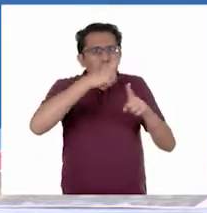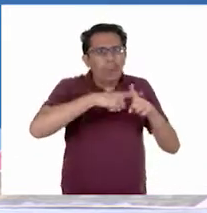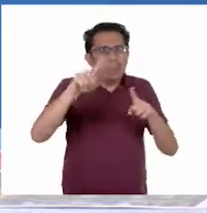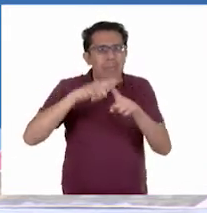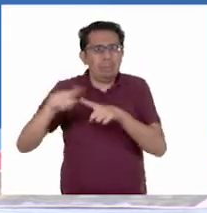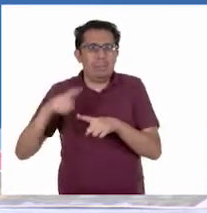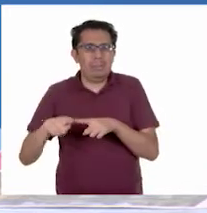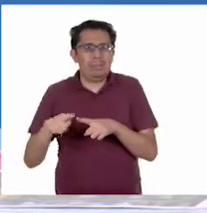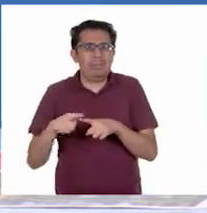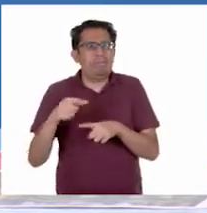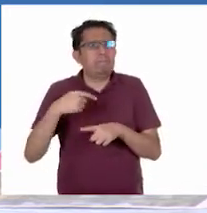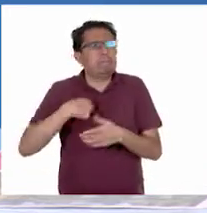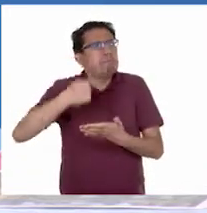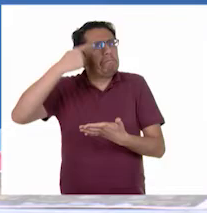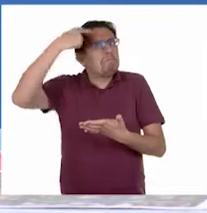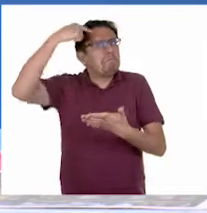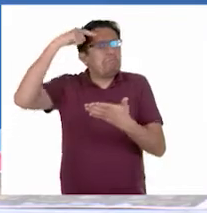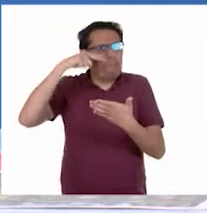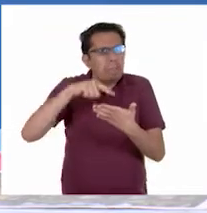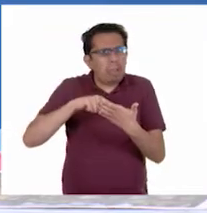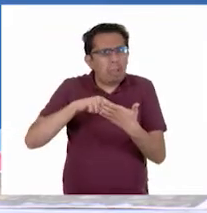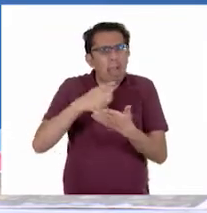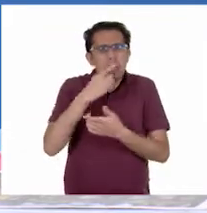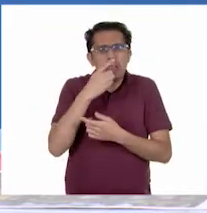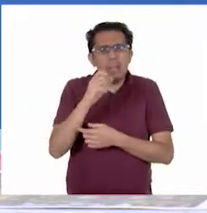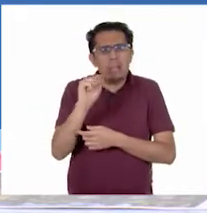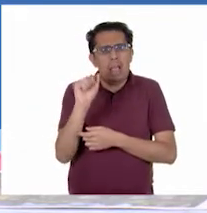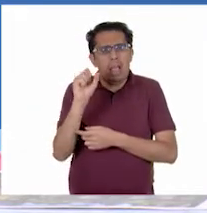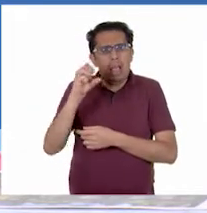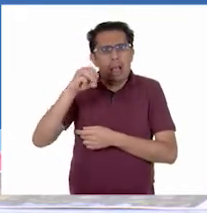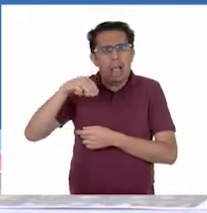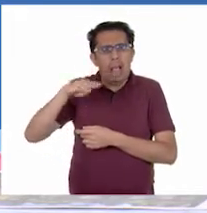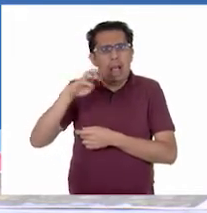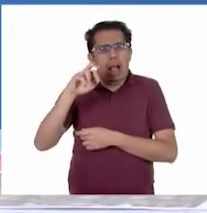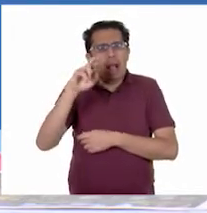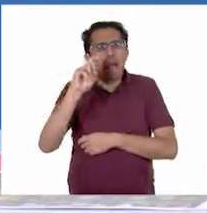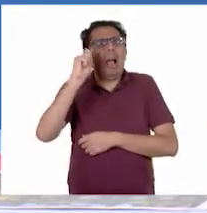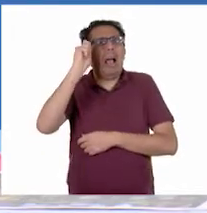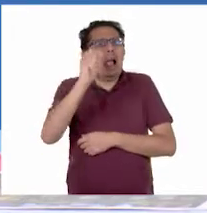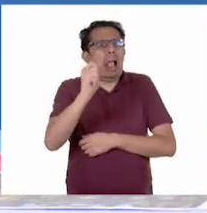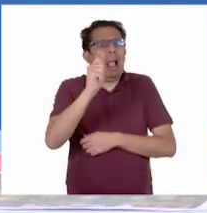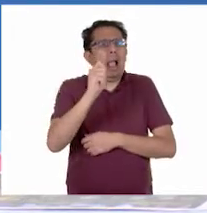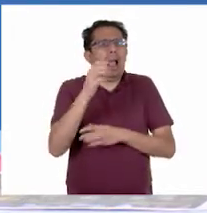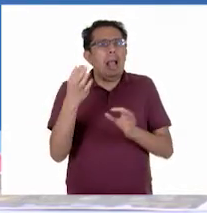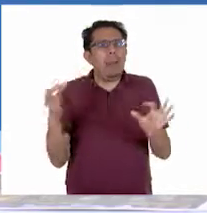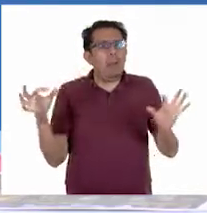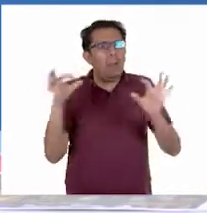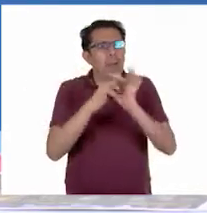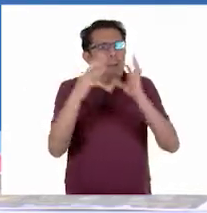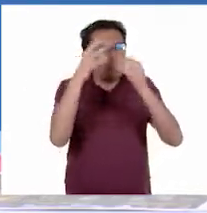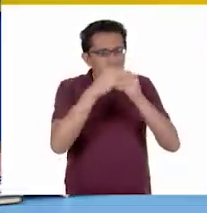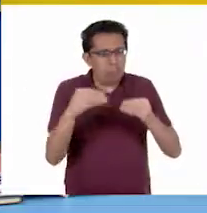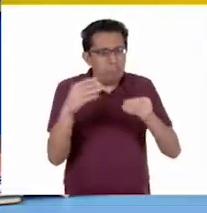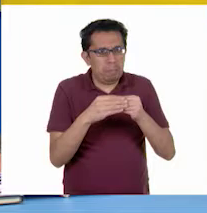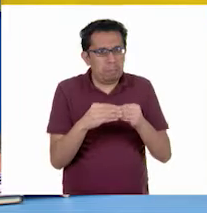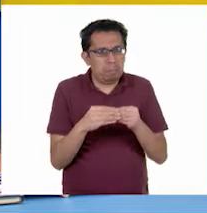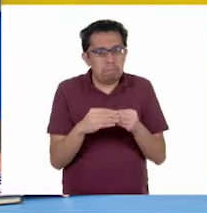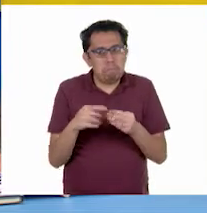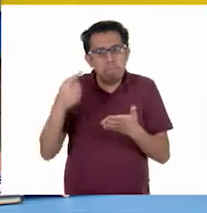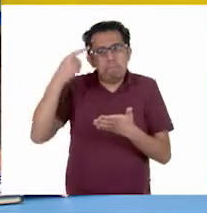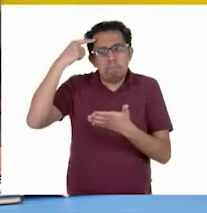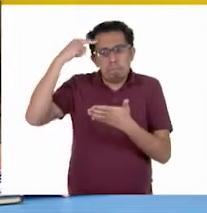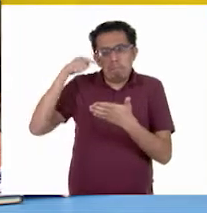Y para mí, como que lo del ámbar es el fruto ese que tiene. pues a mí me parecen muy